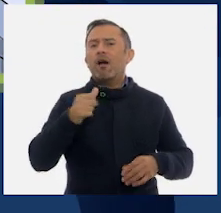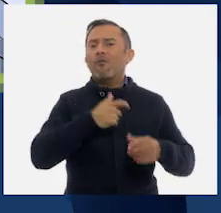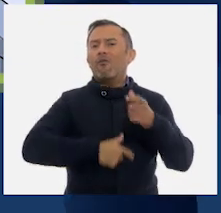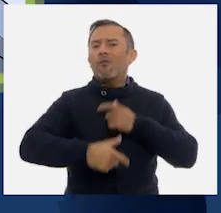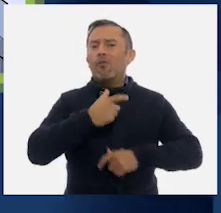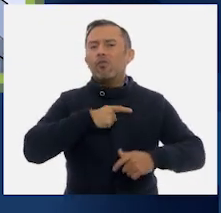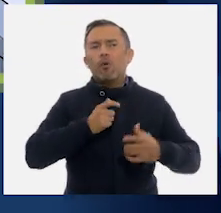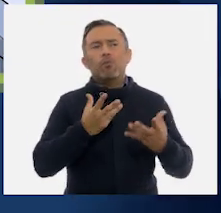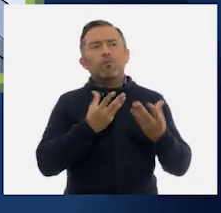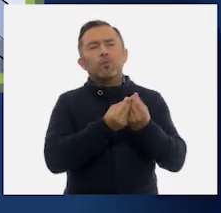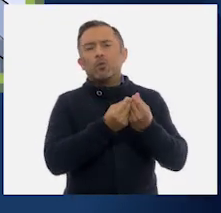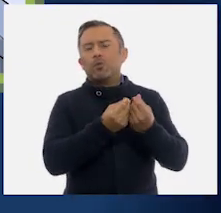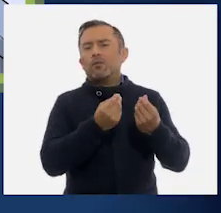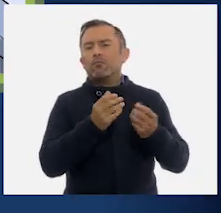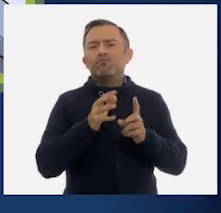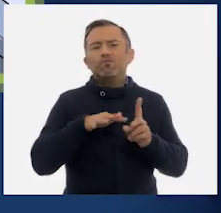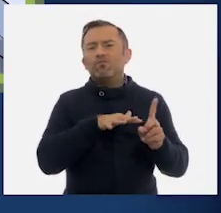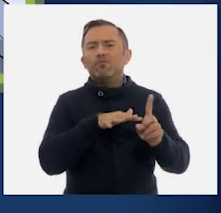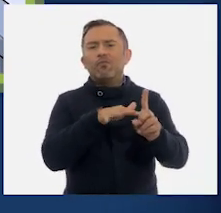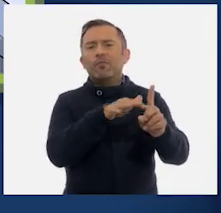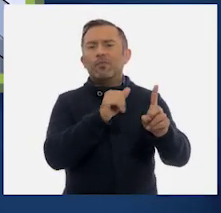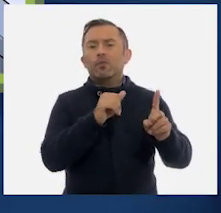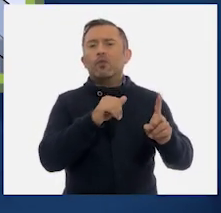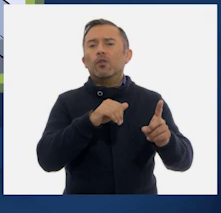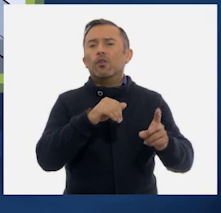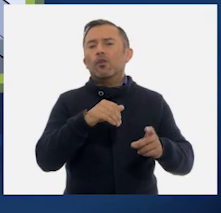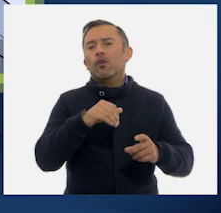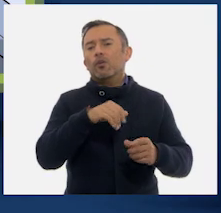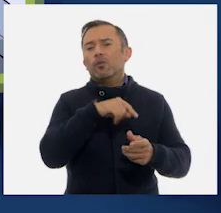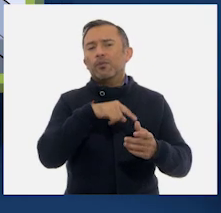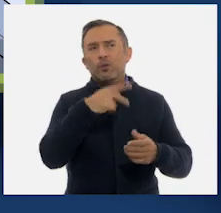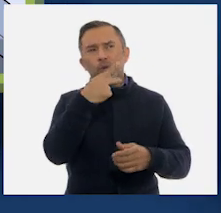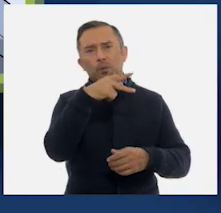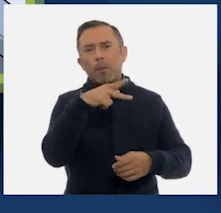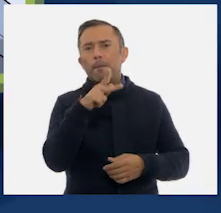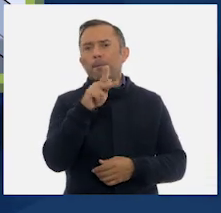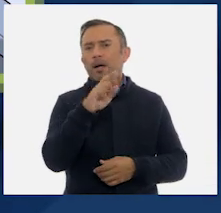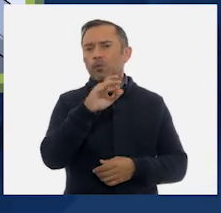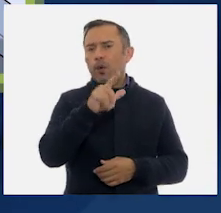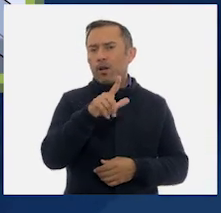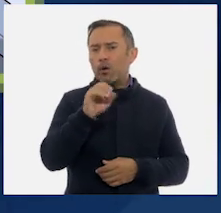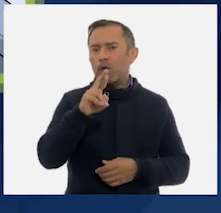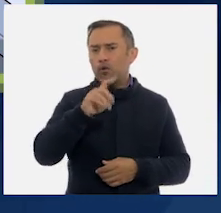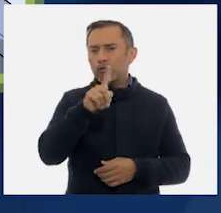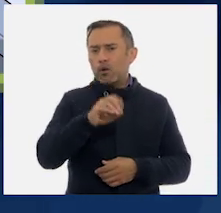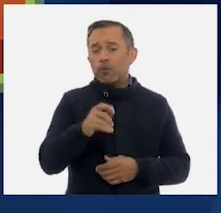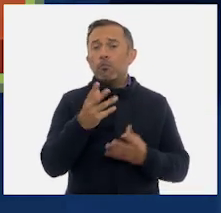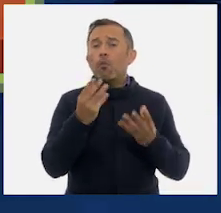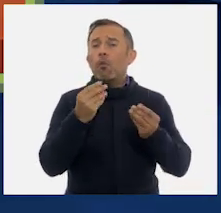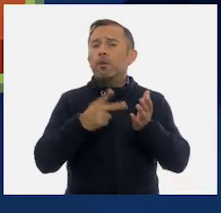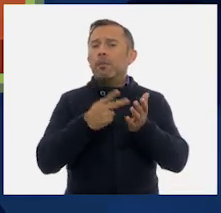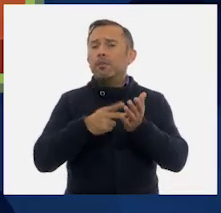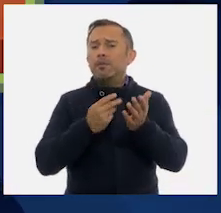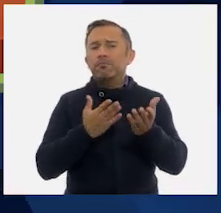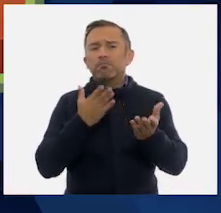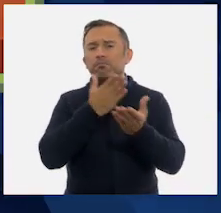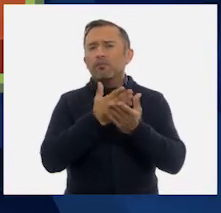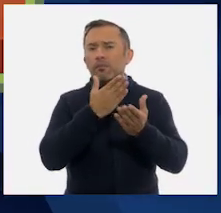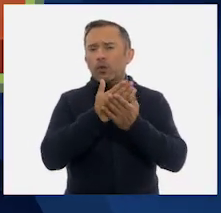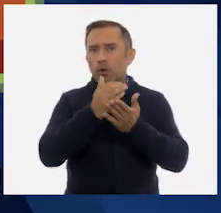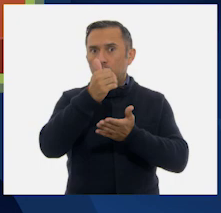los auxiliares de estos, los colorados de Pascual Orozco. Muchas veces fueron de espías hasta las ciudades dominadas por el